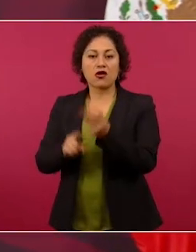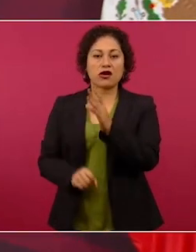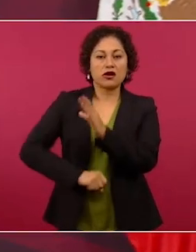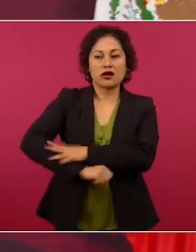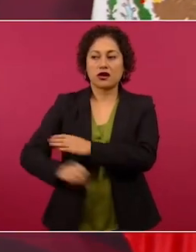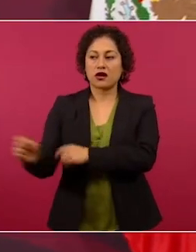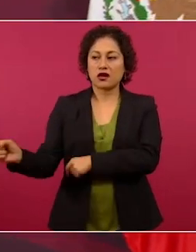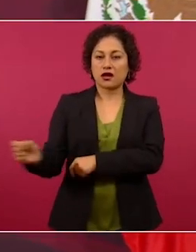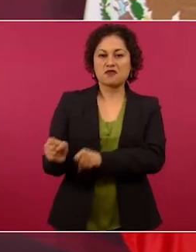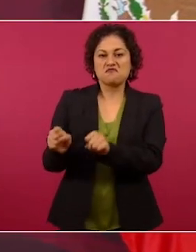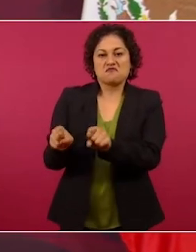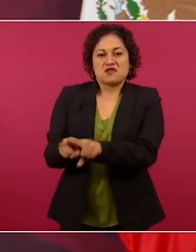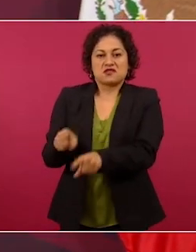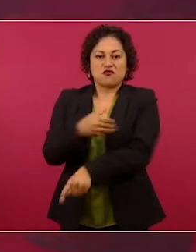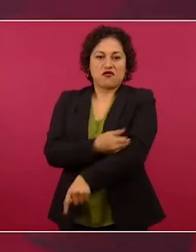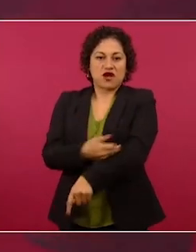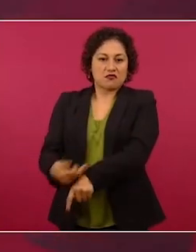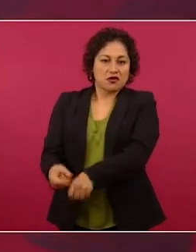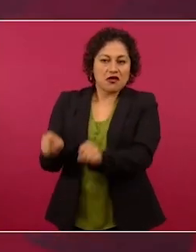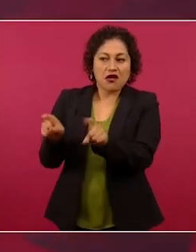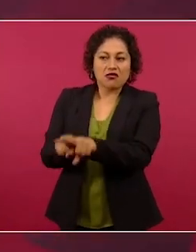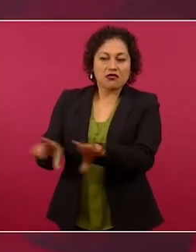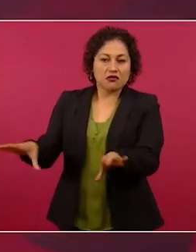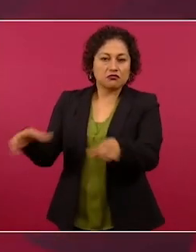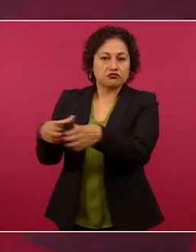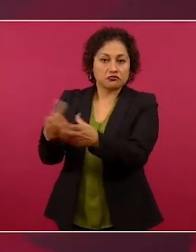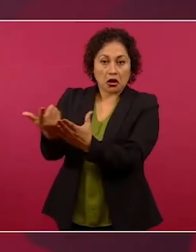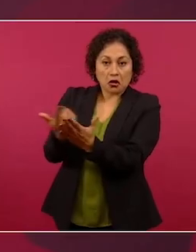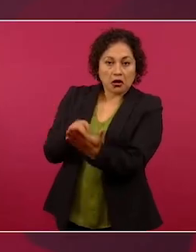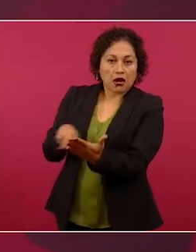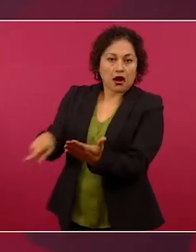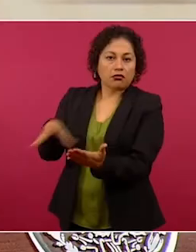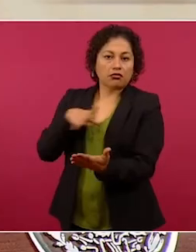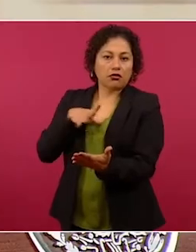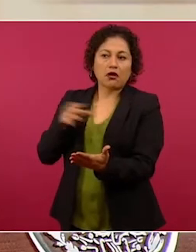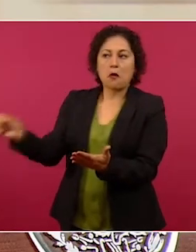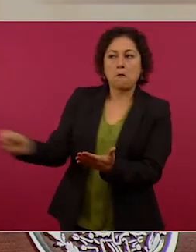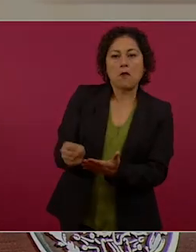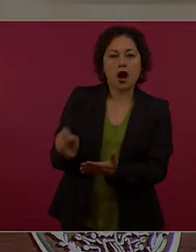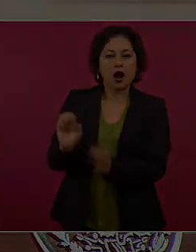dirigentes de los partidos, van a la lista y ahí están.